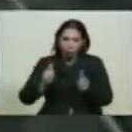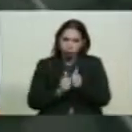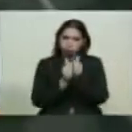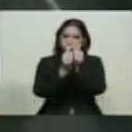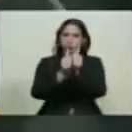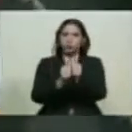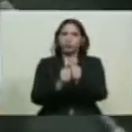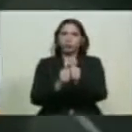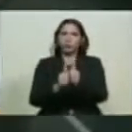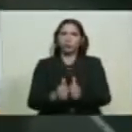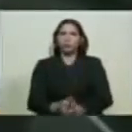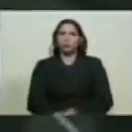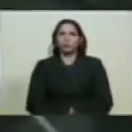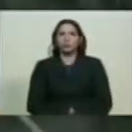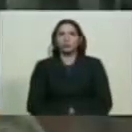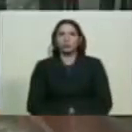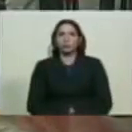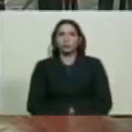Muchas gracias, mi comandante.